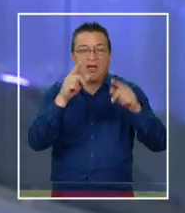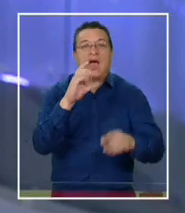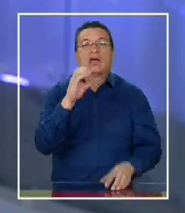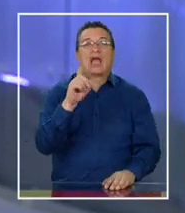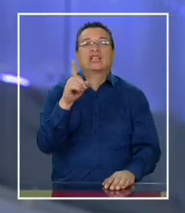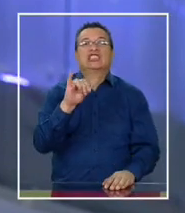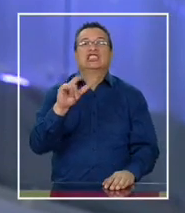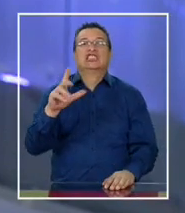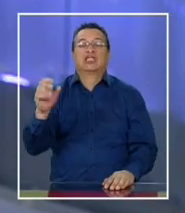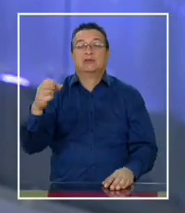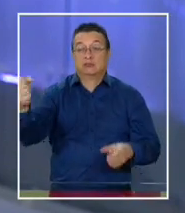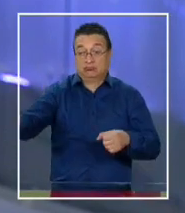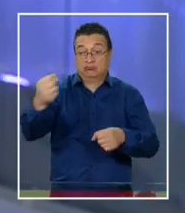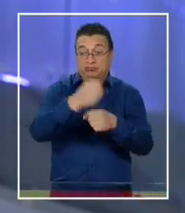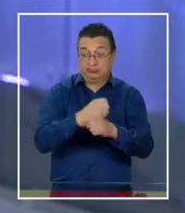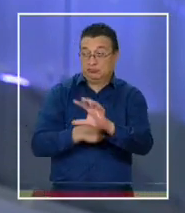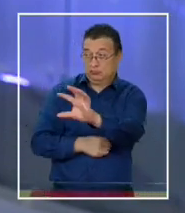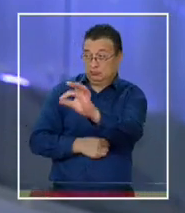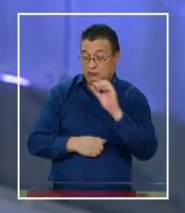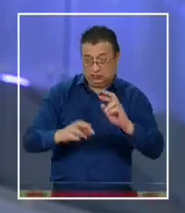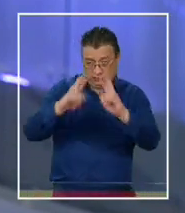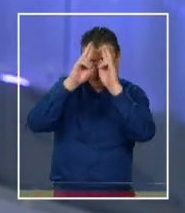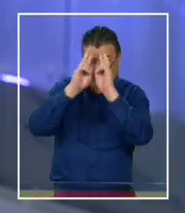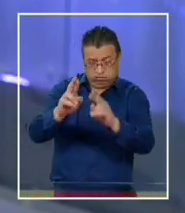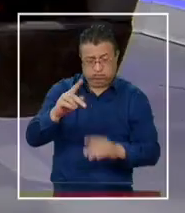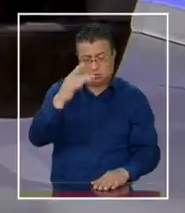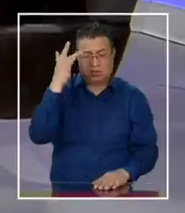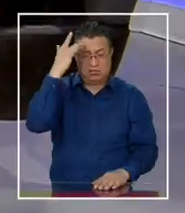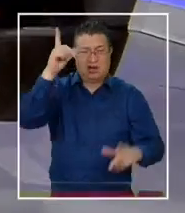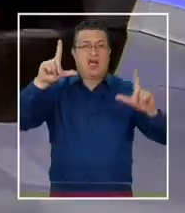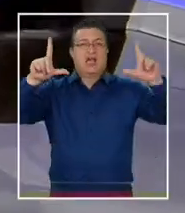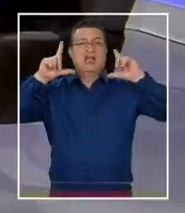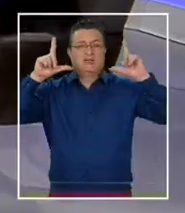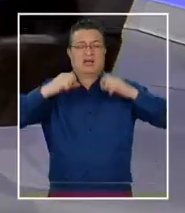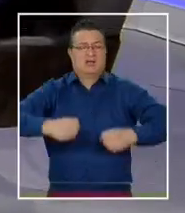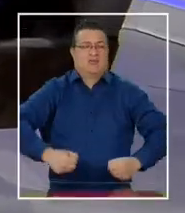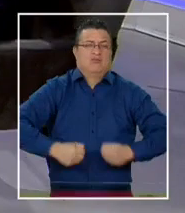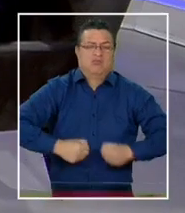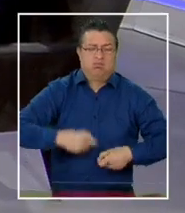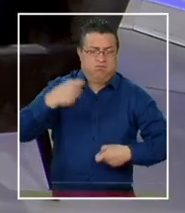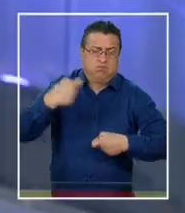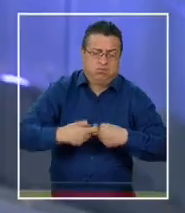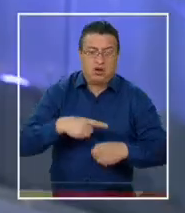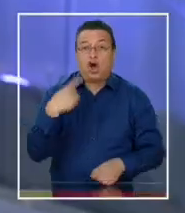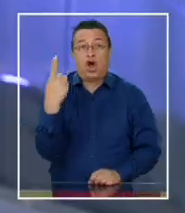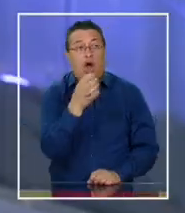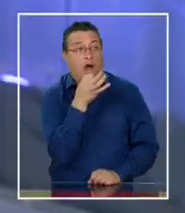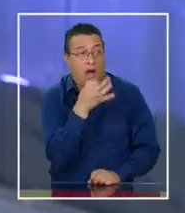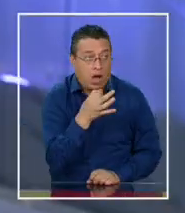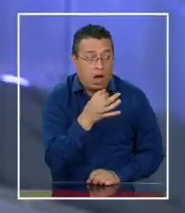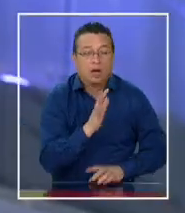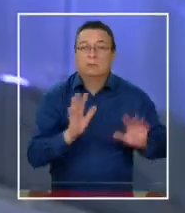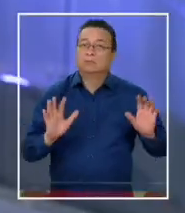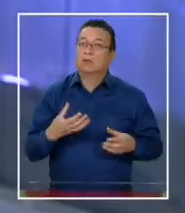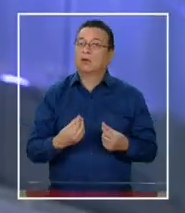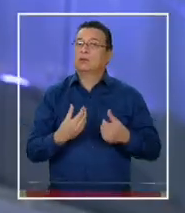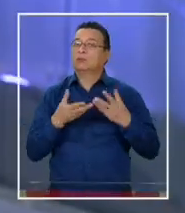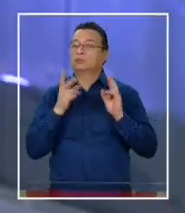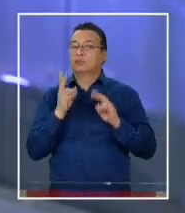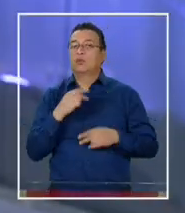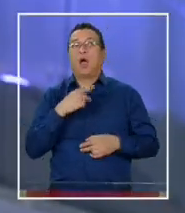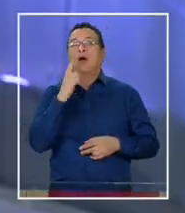cancillería poner alguien ahí que tiene un reconocimiento un prestigio una solidez que nadie puede insistir en esta cosa